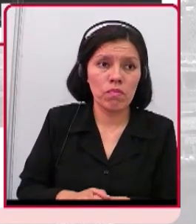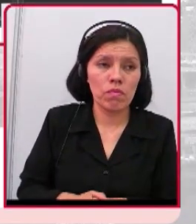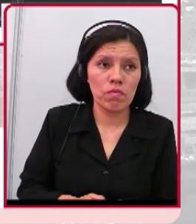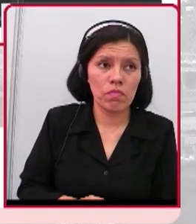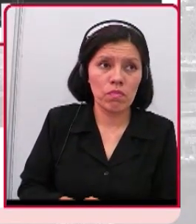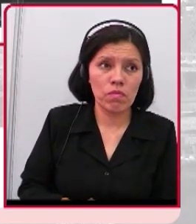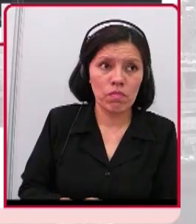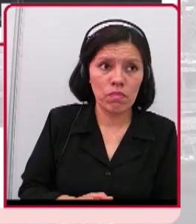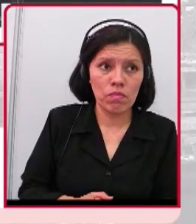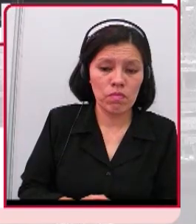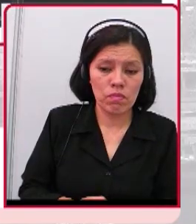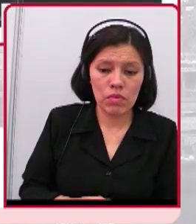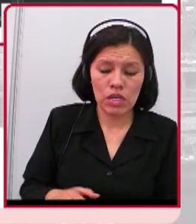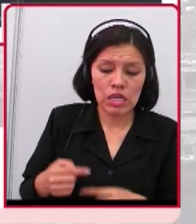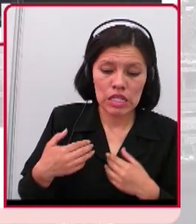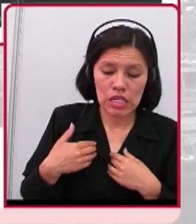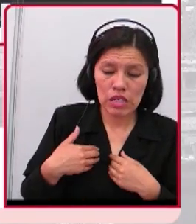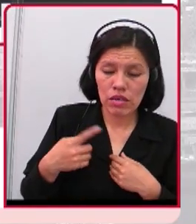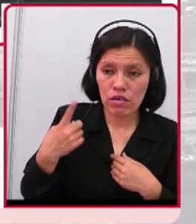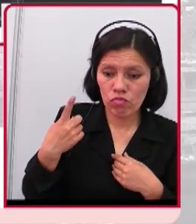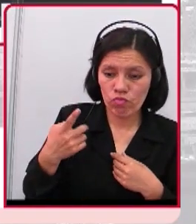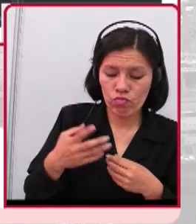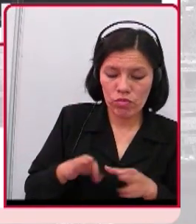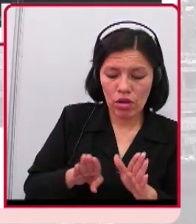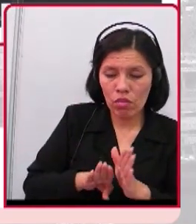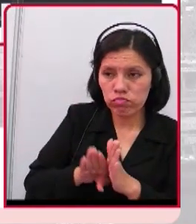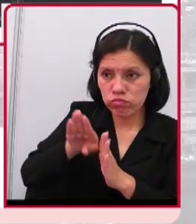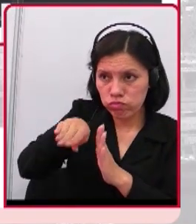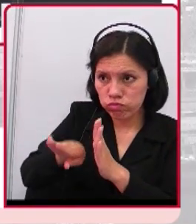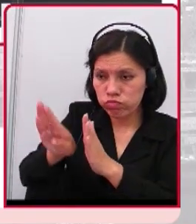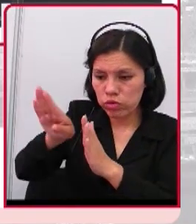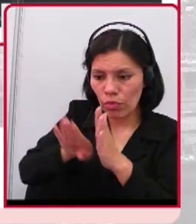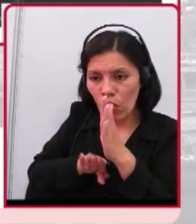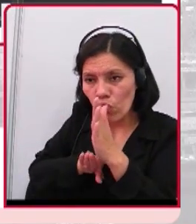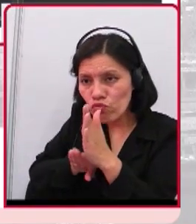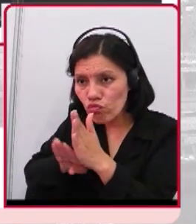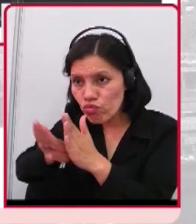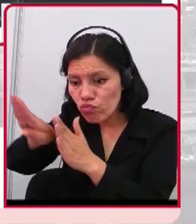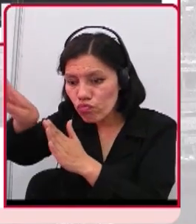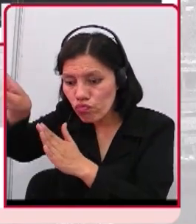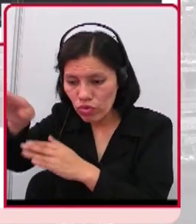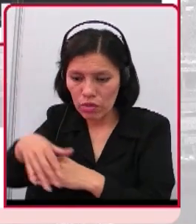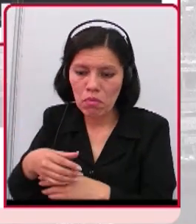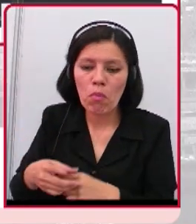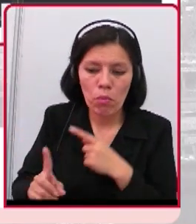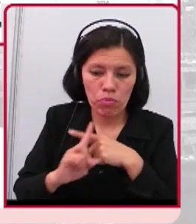va generando también una pendiente positiva, ¿no?, previo a un evento de sobrecarga.